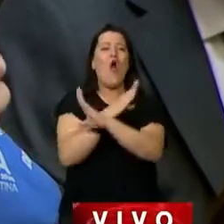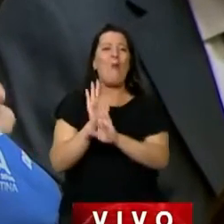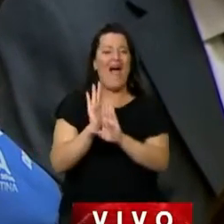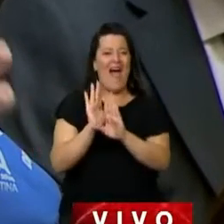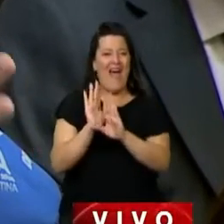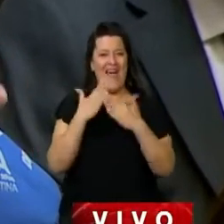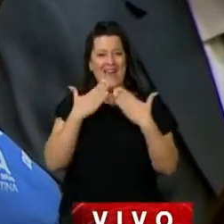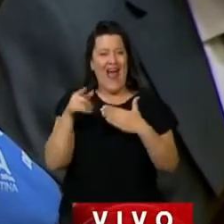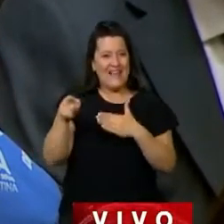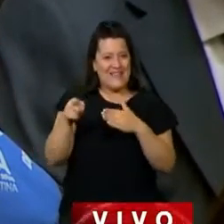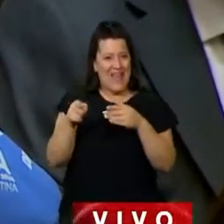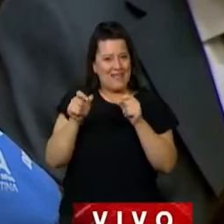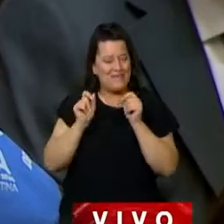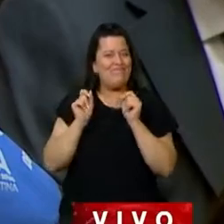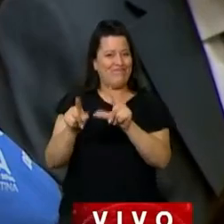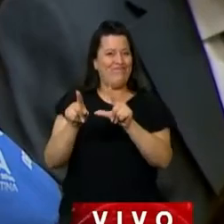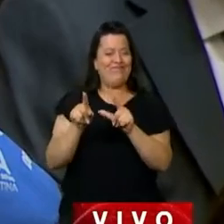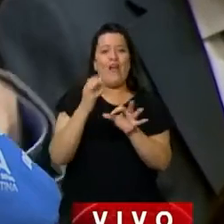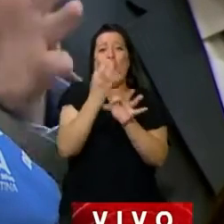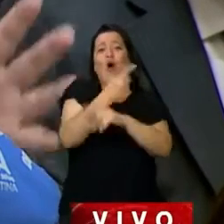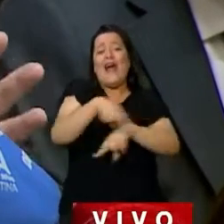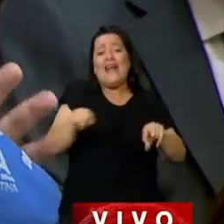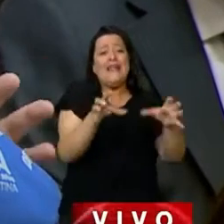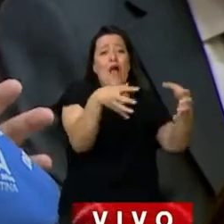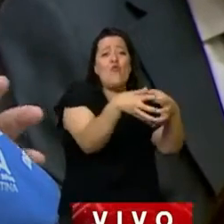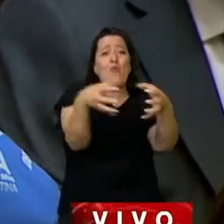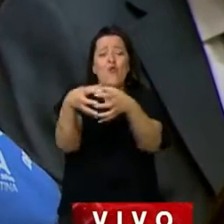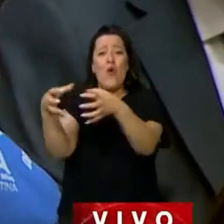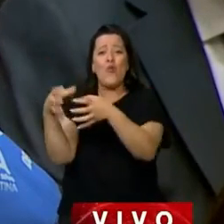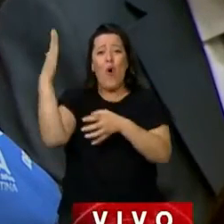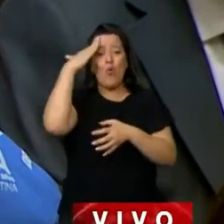lo que hace a la característica de cada grupo cultural.